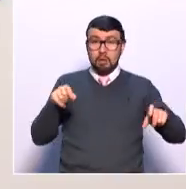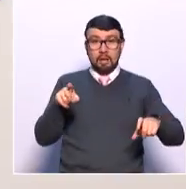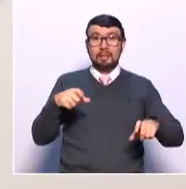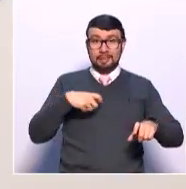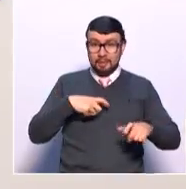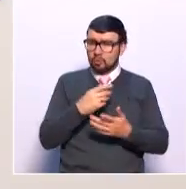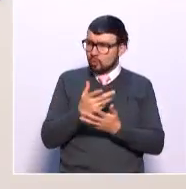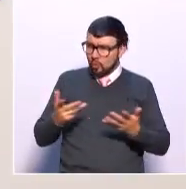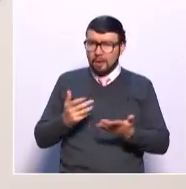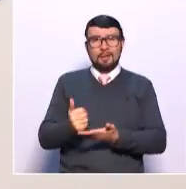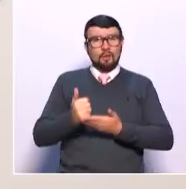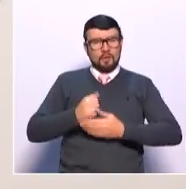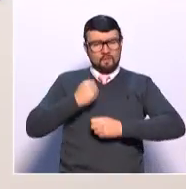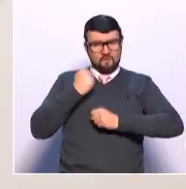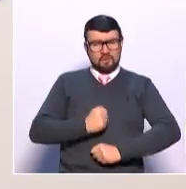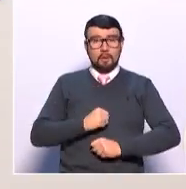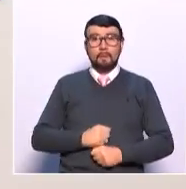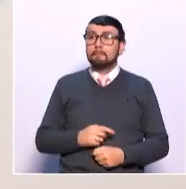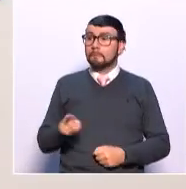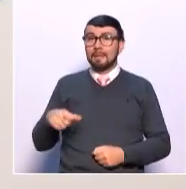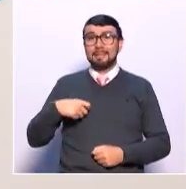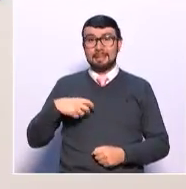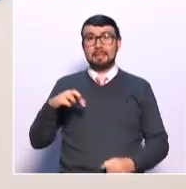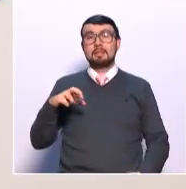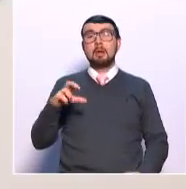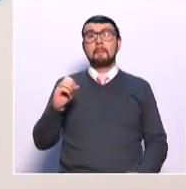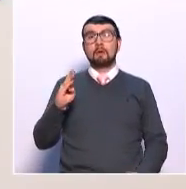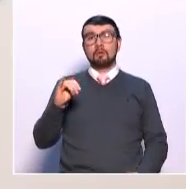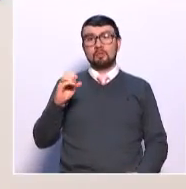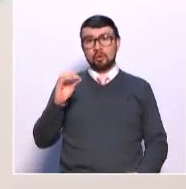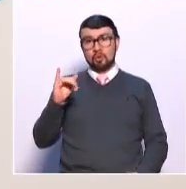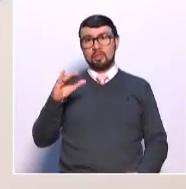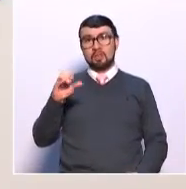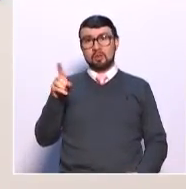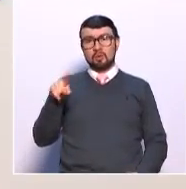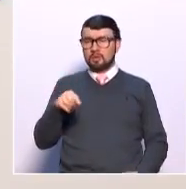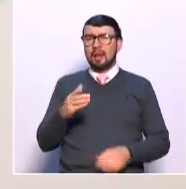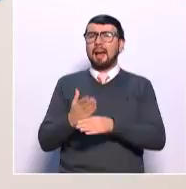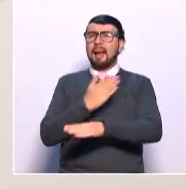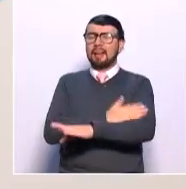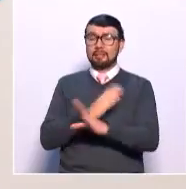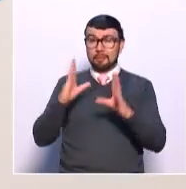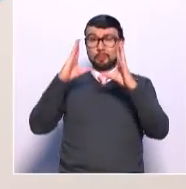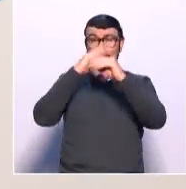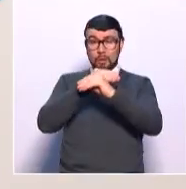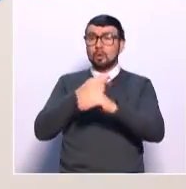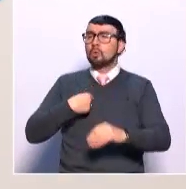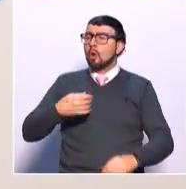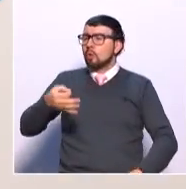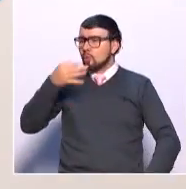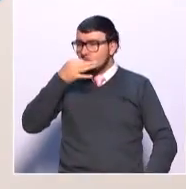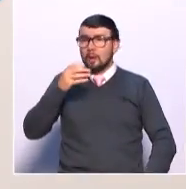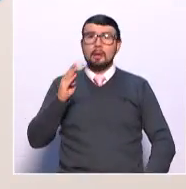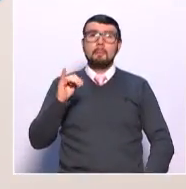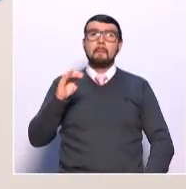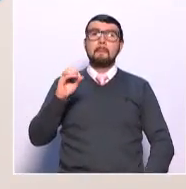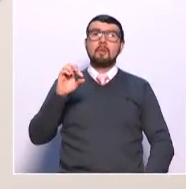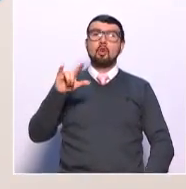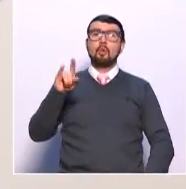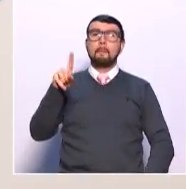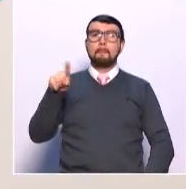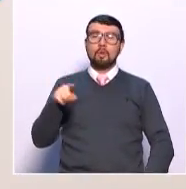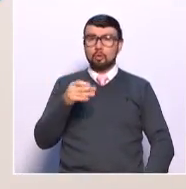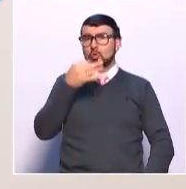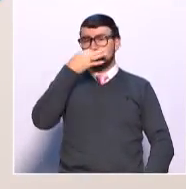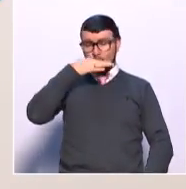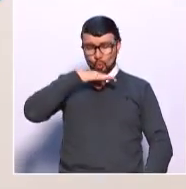mejoran y probióticos todas las noche antes de acostarme me tomo un bio plus para que para mejorar mi flora intestinal y lo